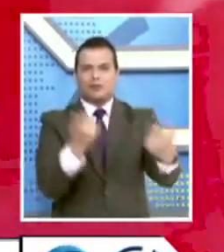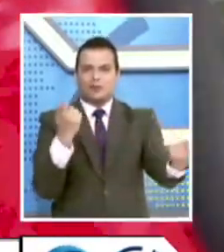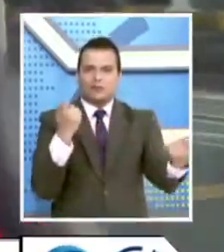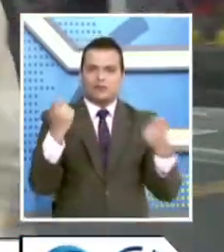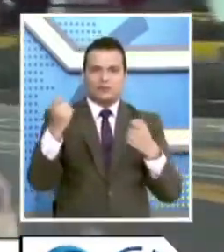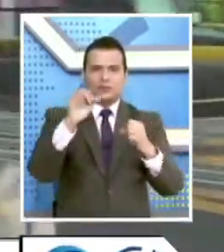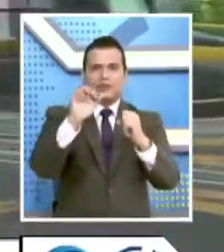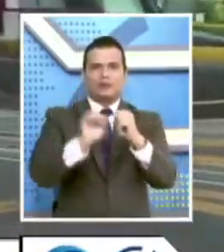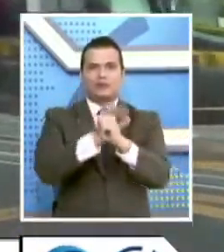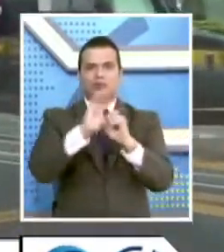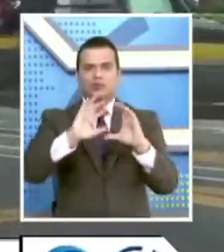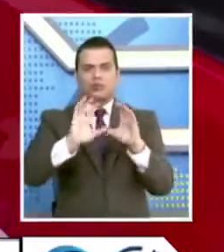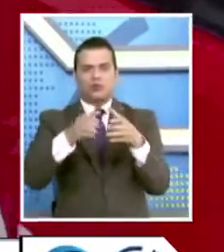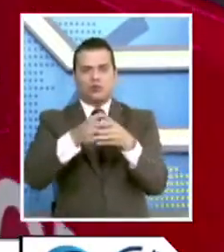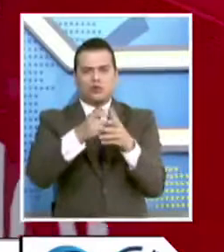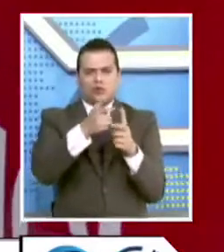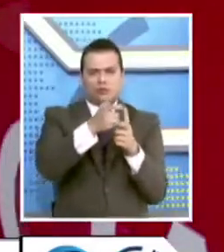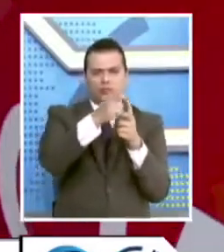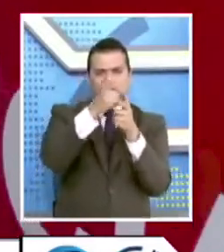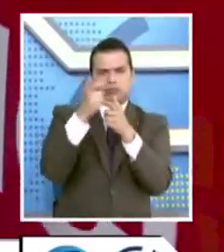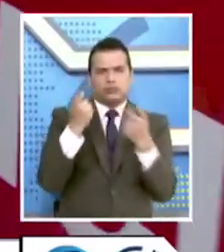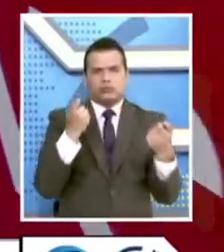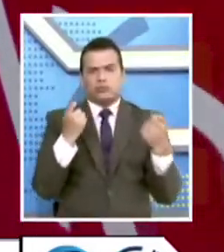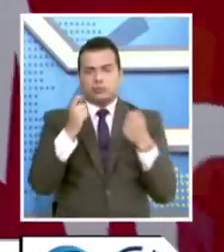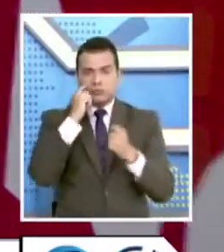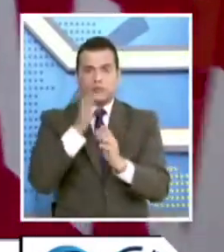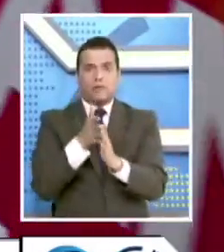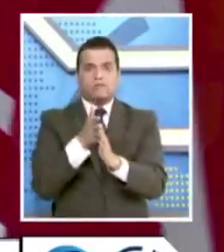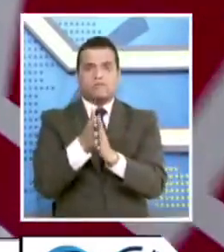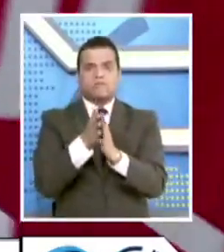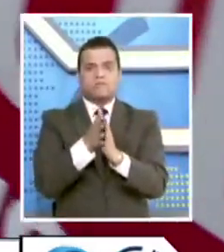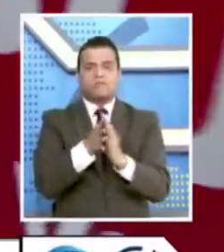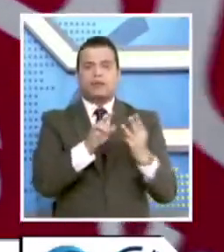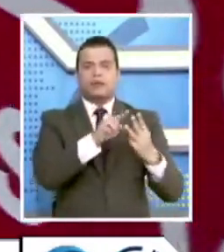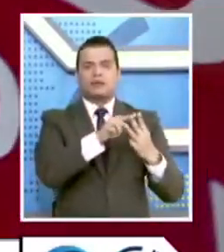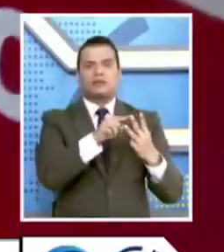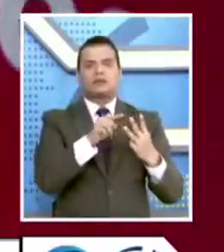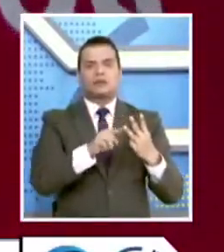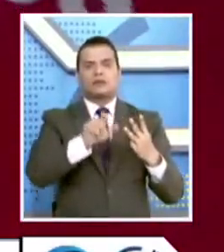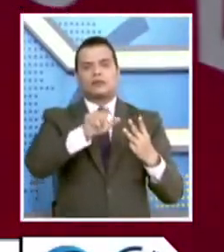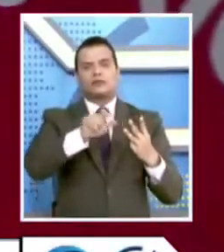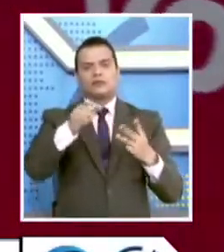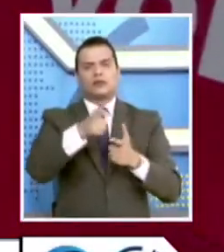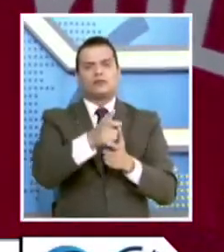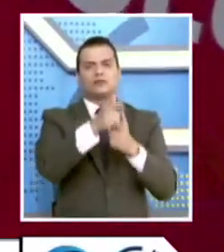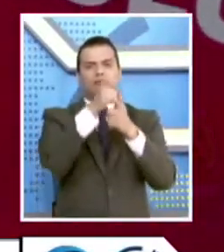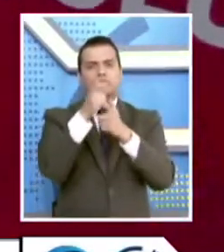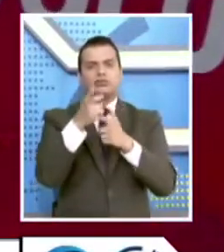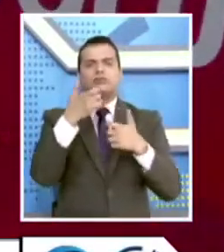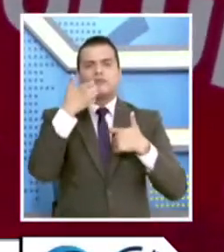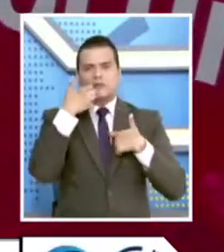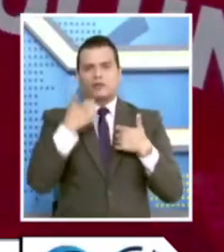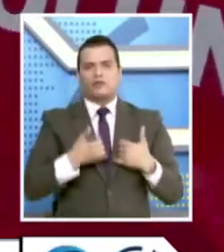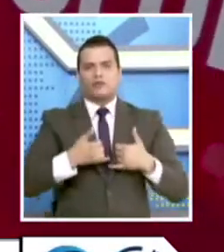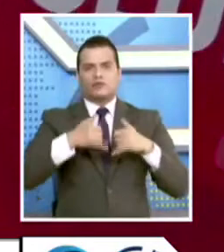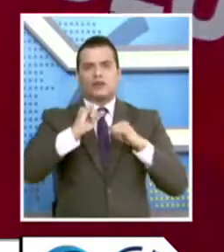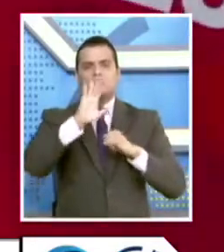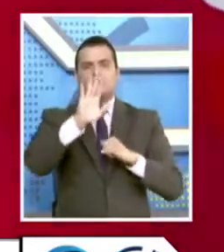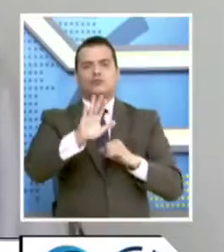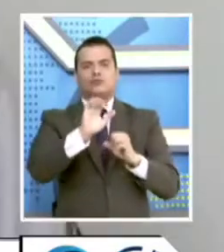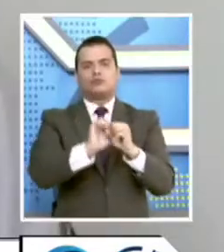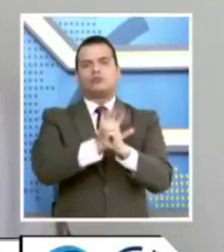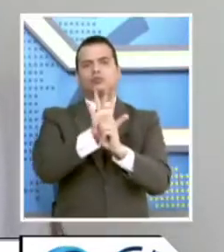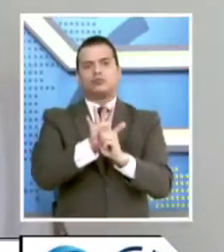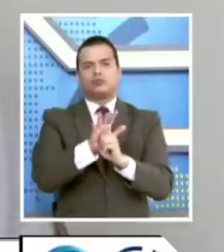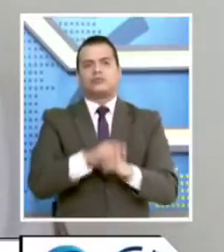el Cuerpo de Bomberos Voluntarios de Cali, se informó que tres de sus unidades bomberiles dieron positivo para COVID-19. Esos tres bomberos se encuentran